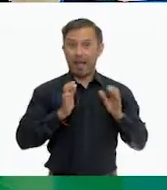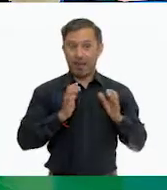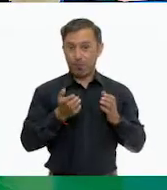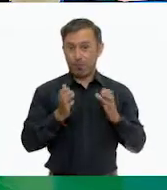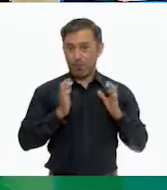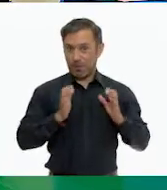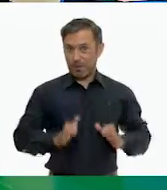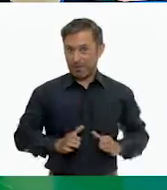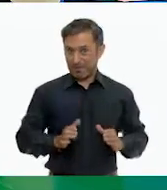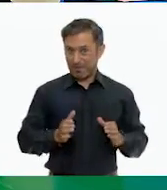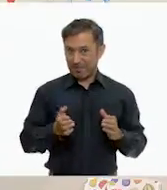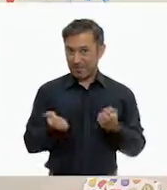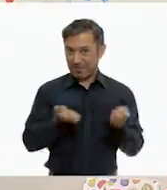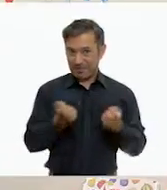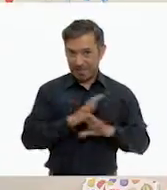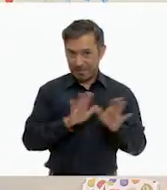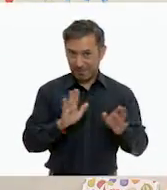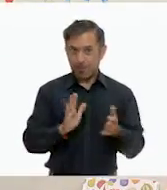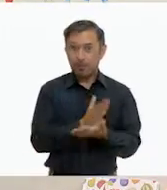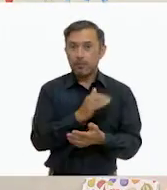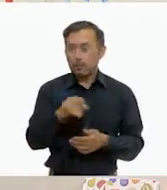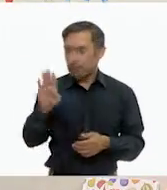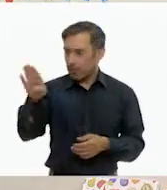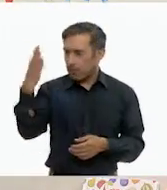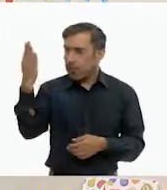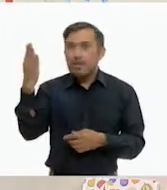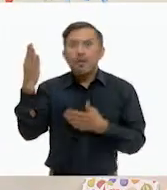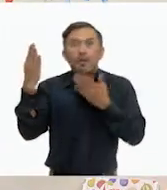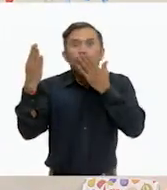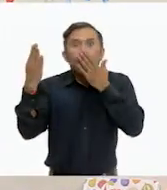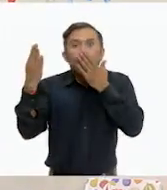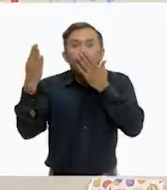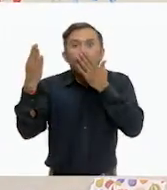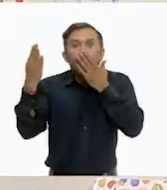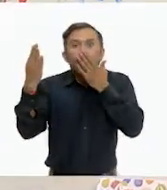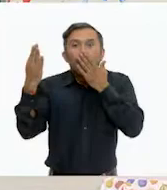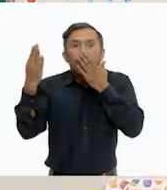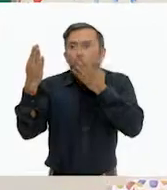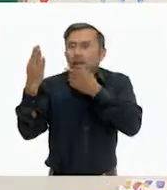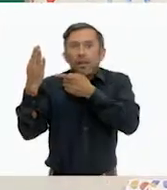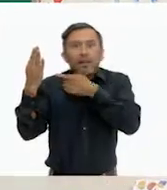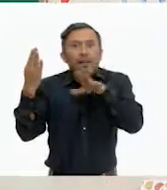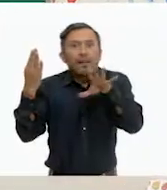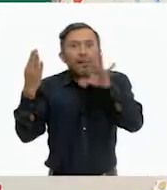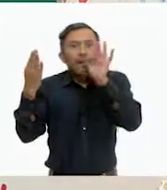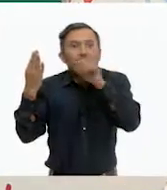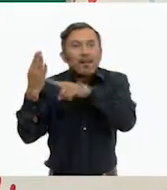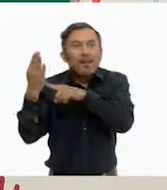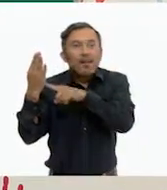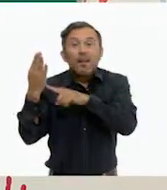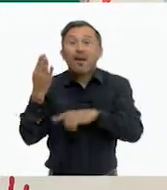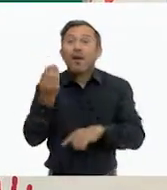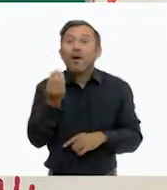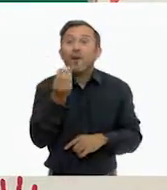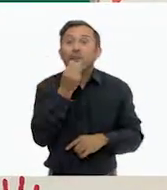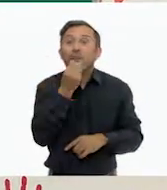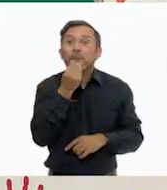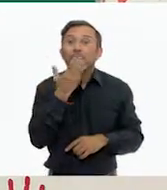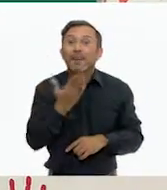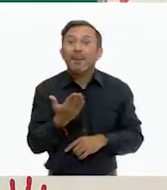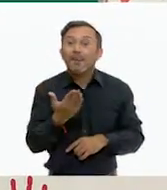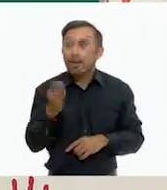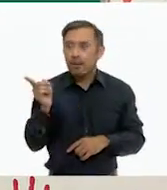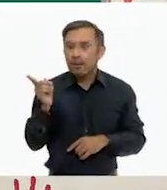ver. ¿Qué creen que acabo de encontrar? La alimentación. Y yo ya